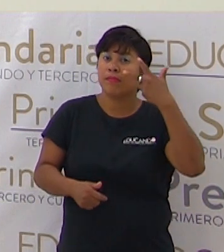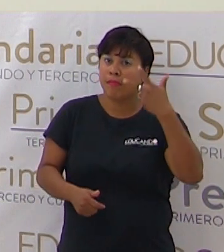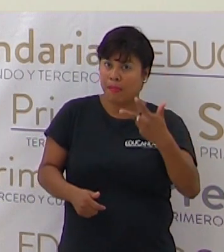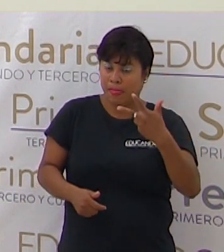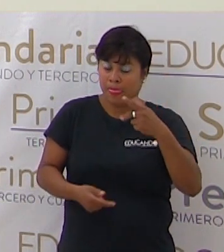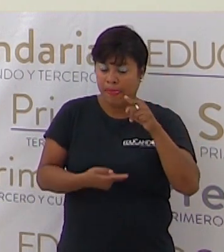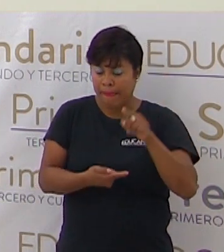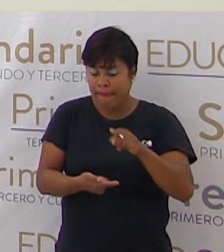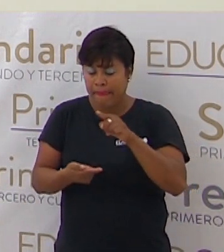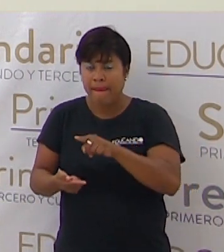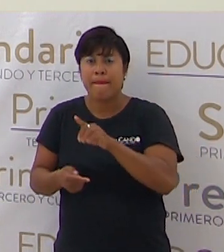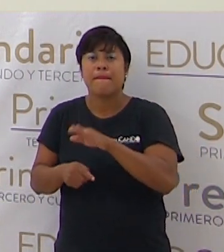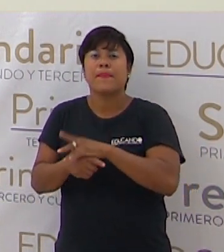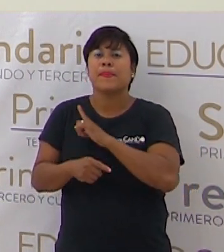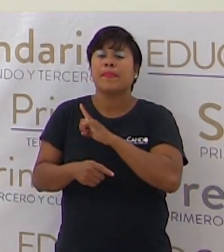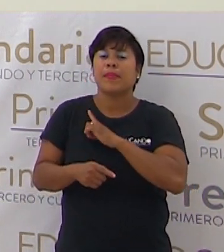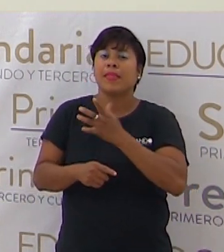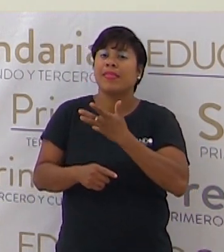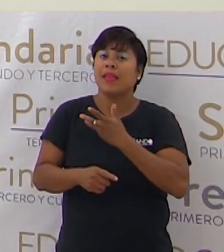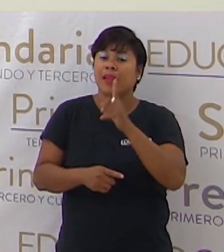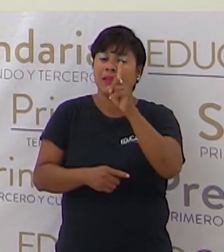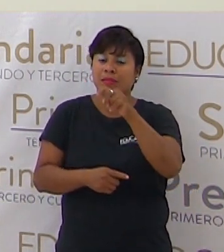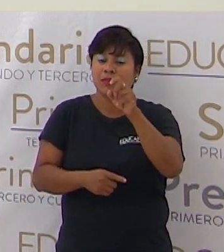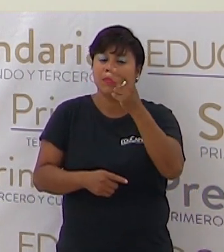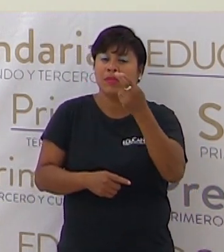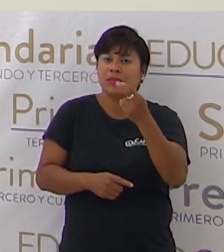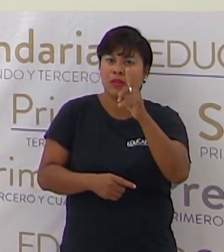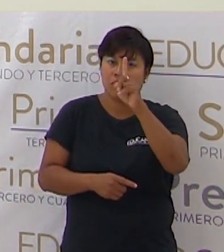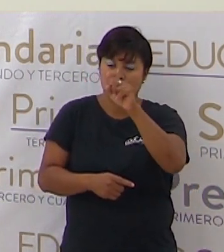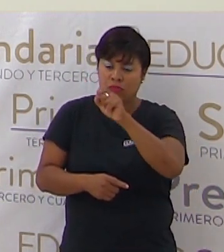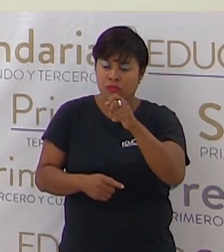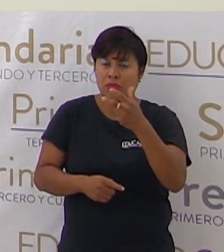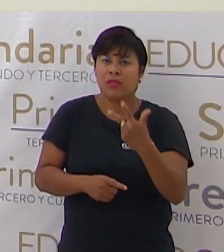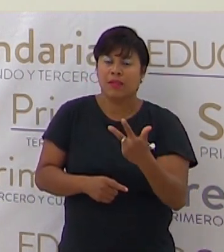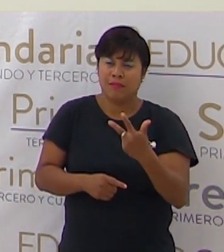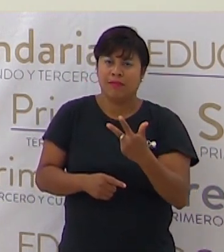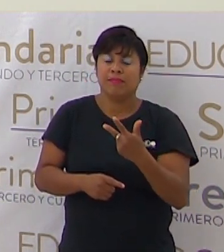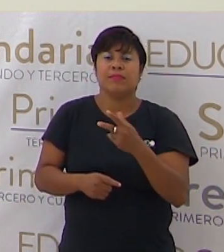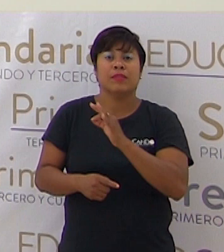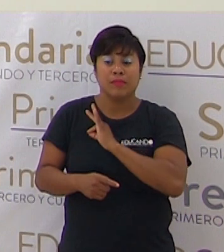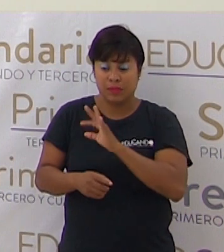8, porque solamente tiene medio cuarto. Le caben 8